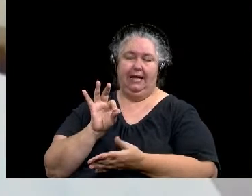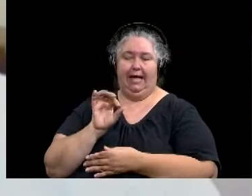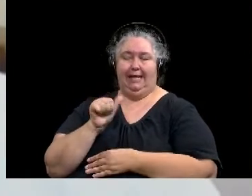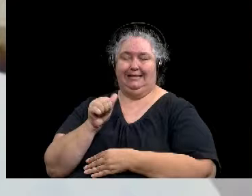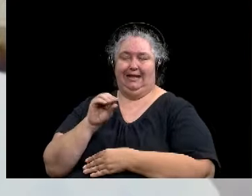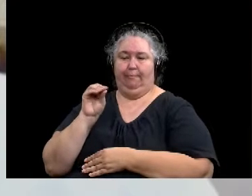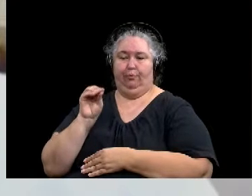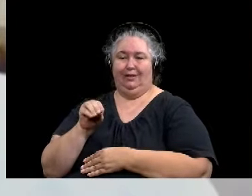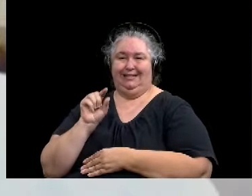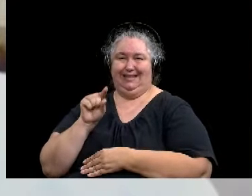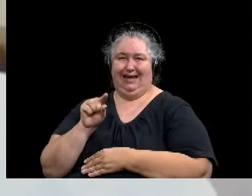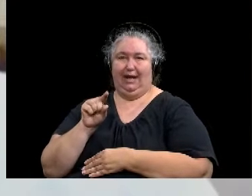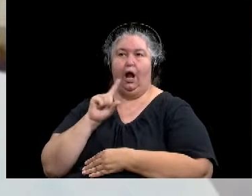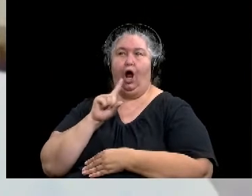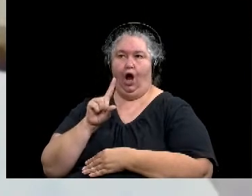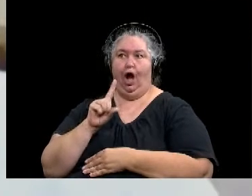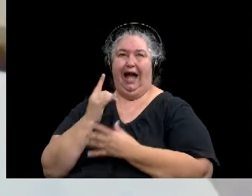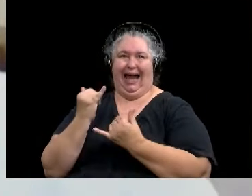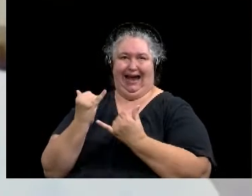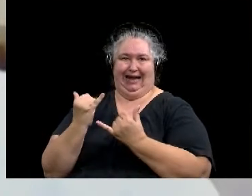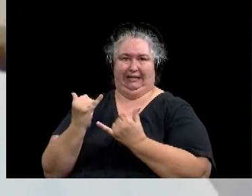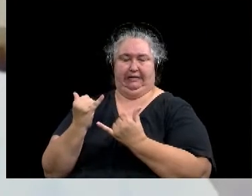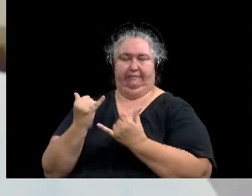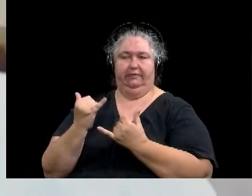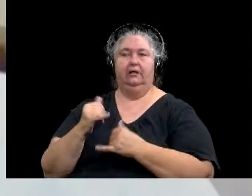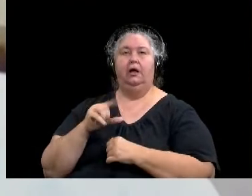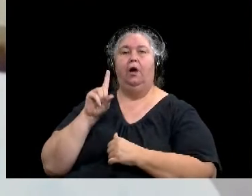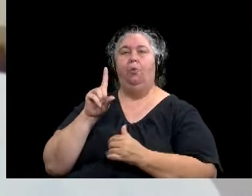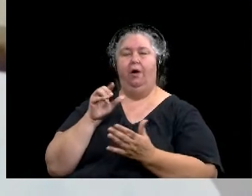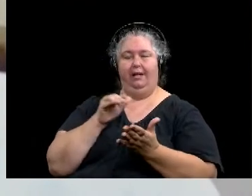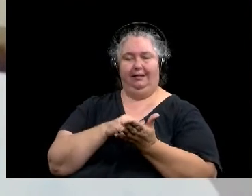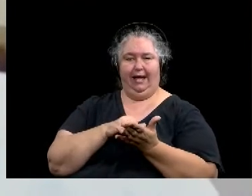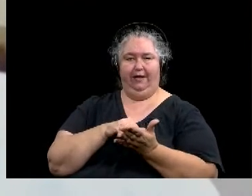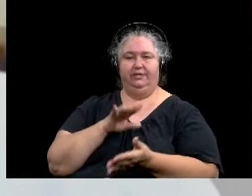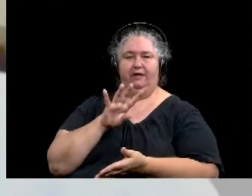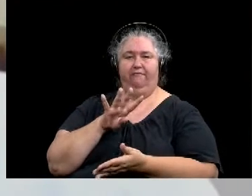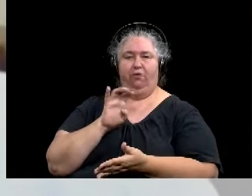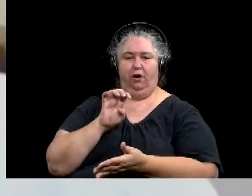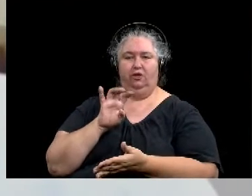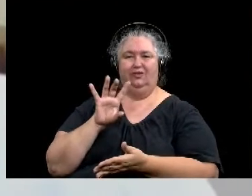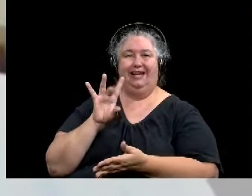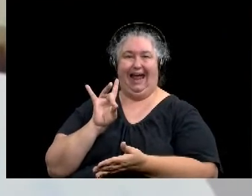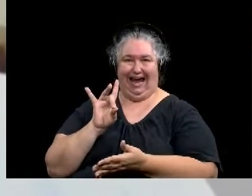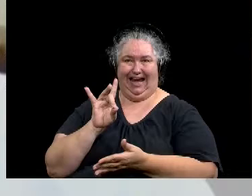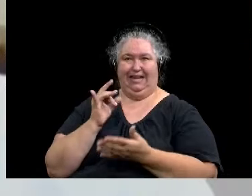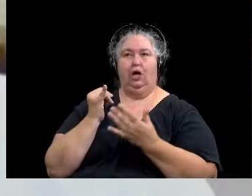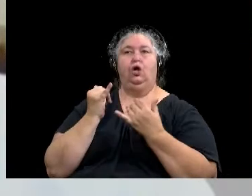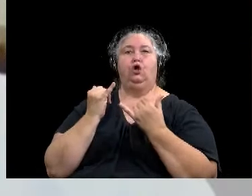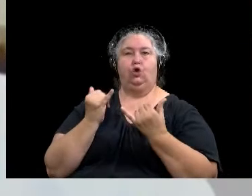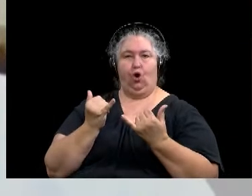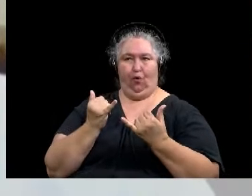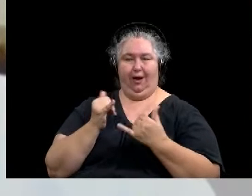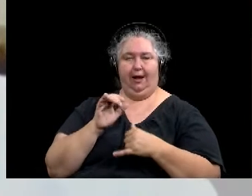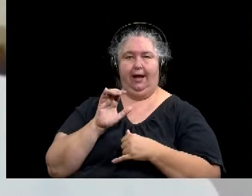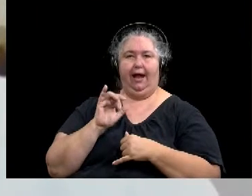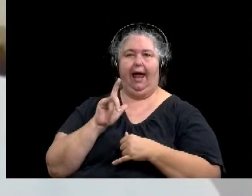el 10 por ciento de estos son activos a 1.408 activos